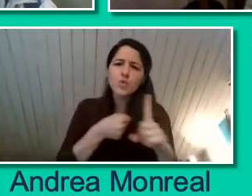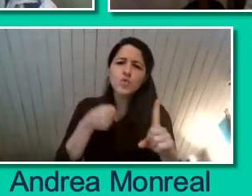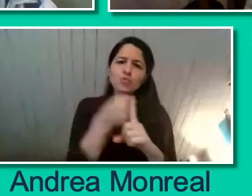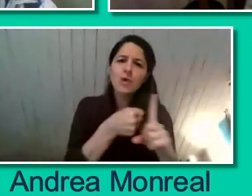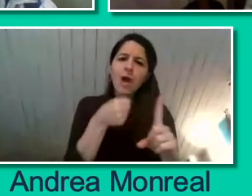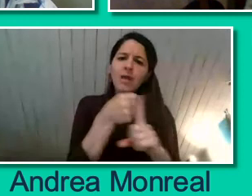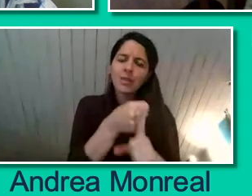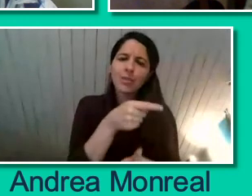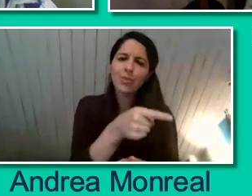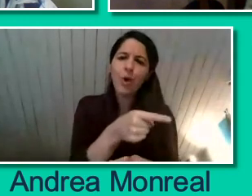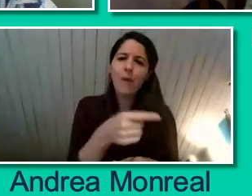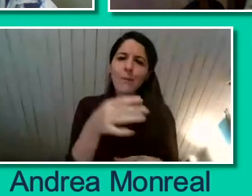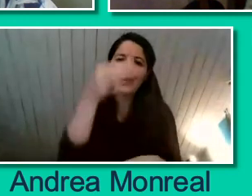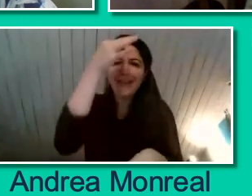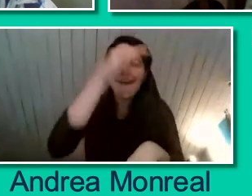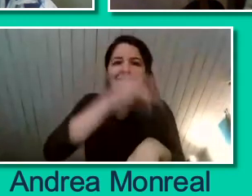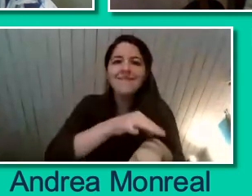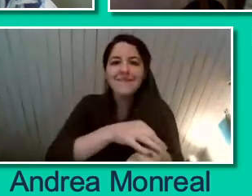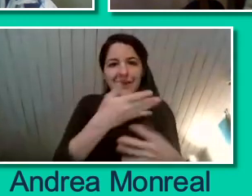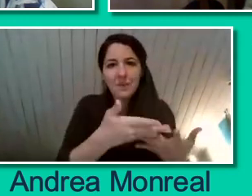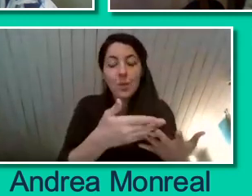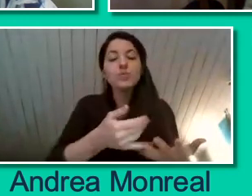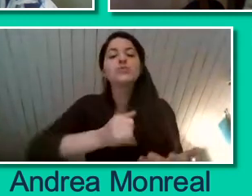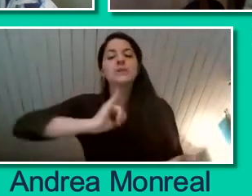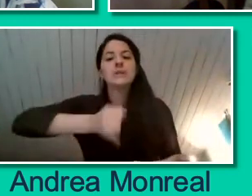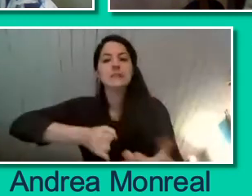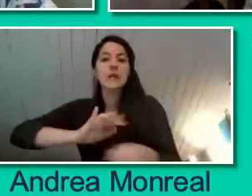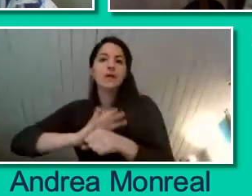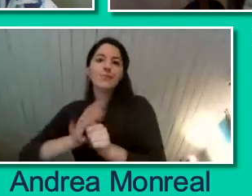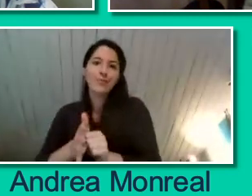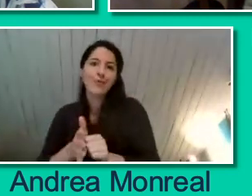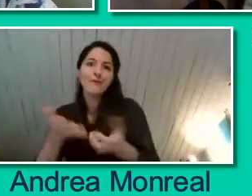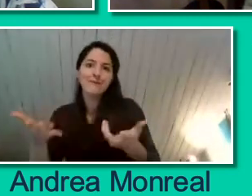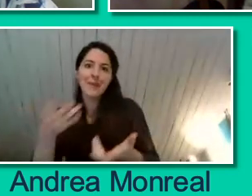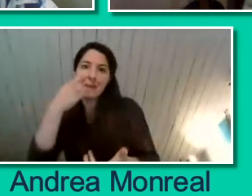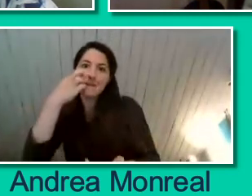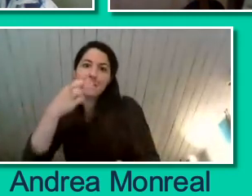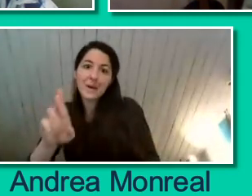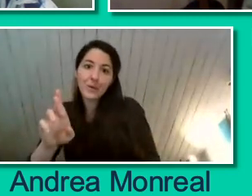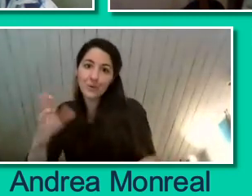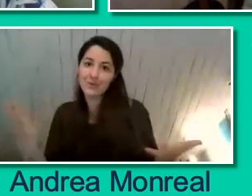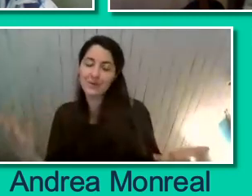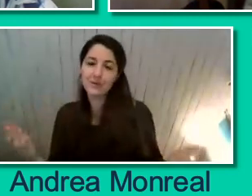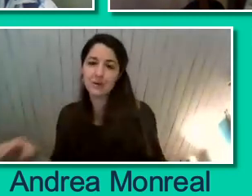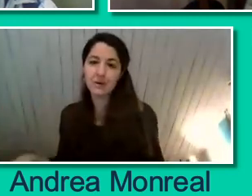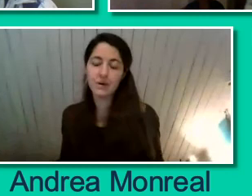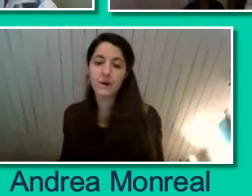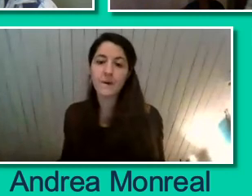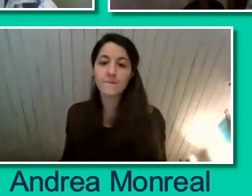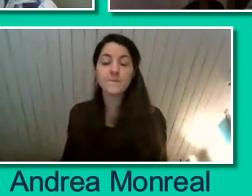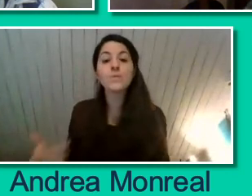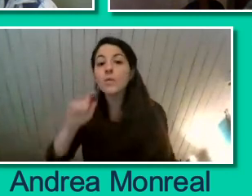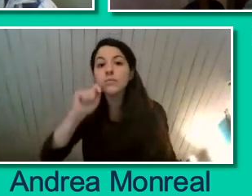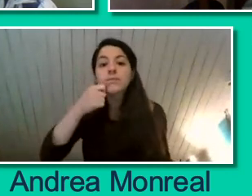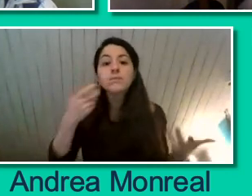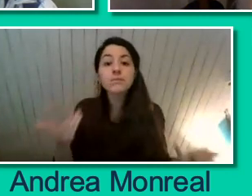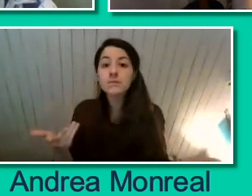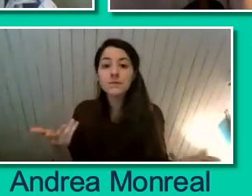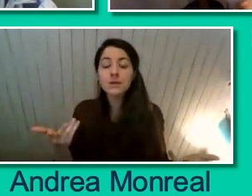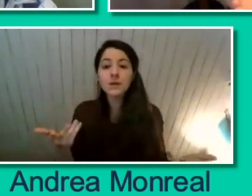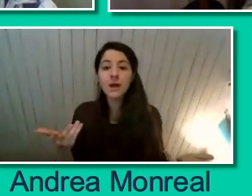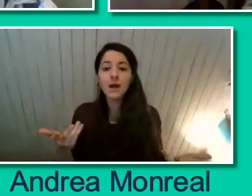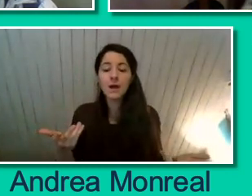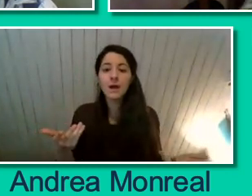de riesgo para el desarrollo de complicaciones por coronavirus. ¿Esto qué significa? Simplemente que hay